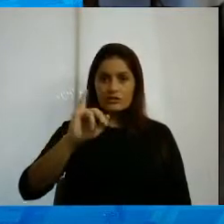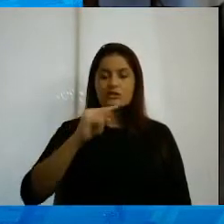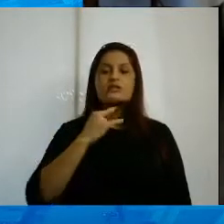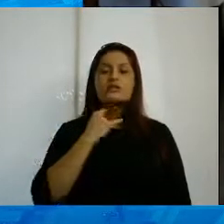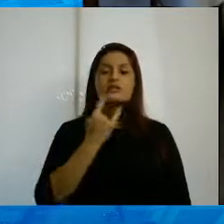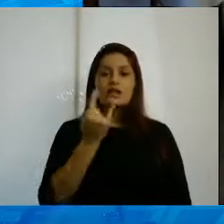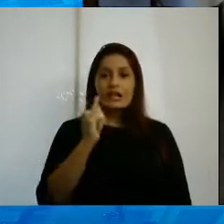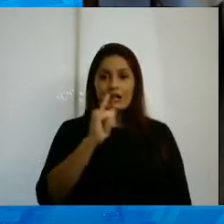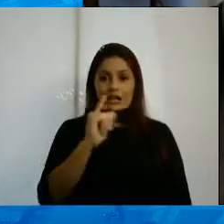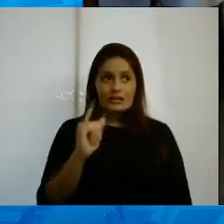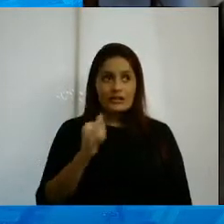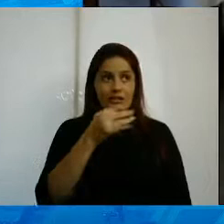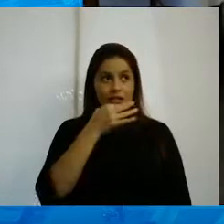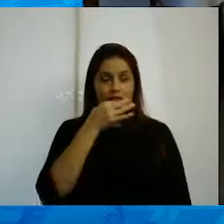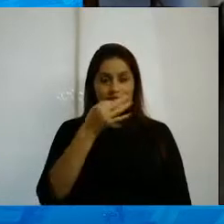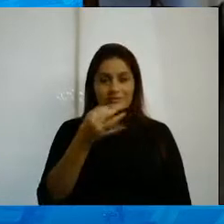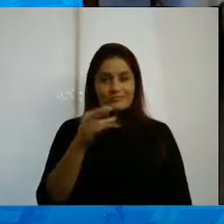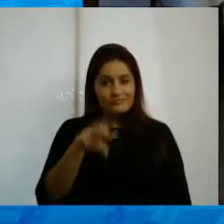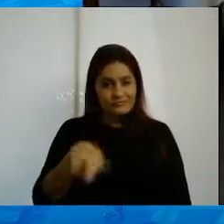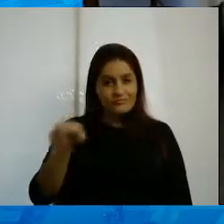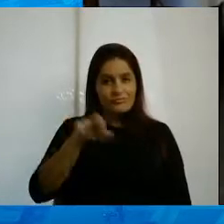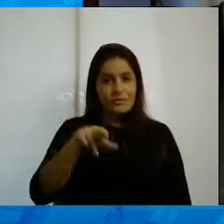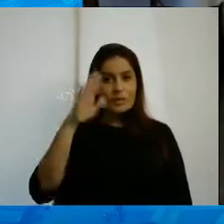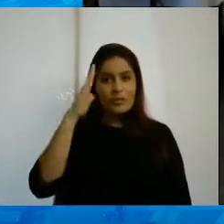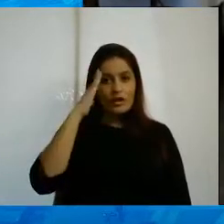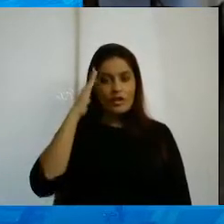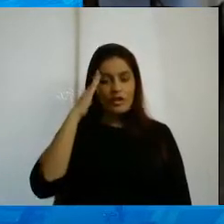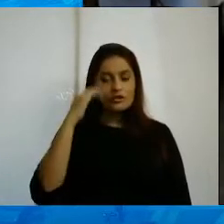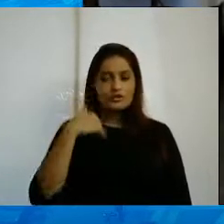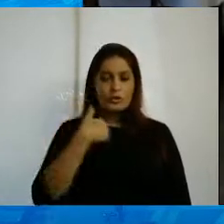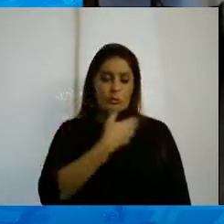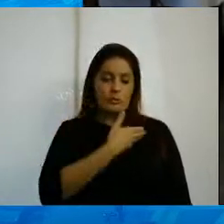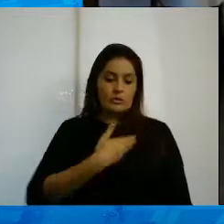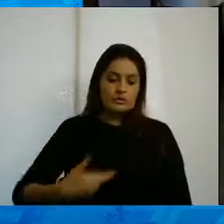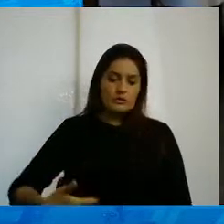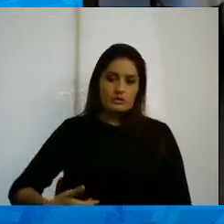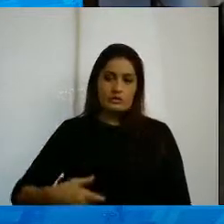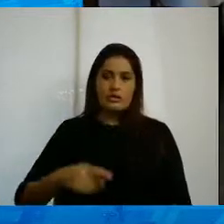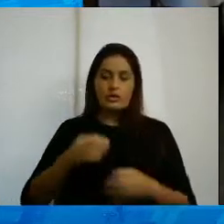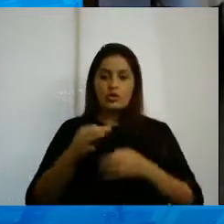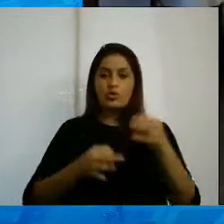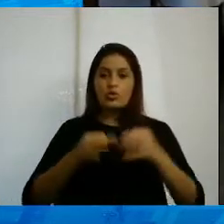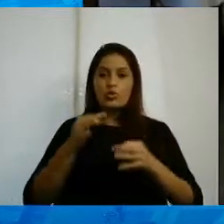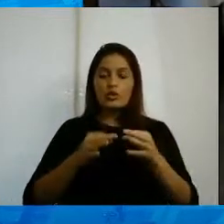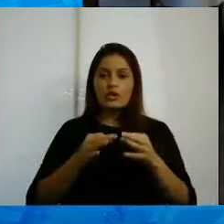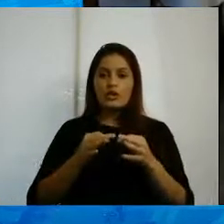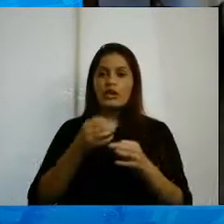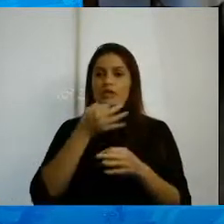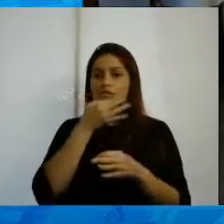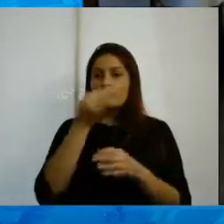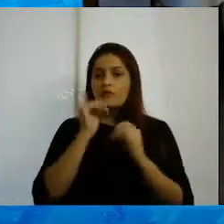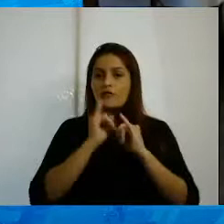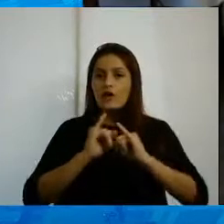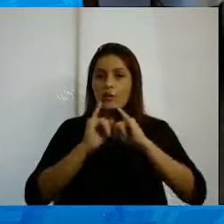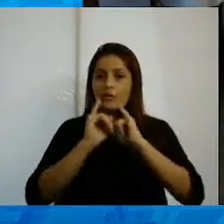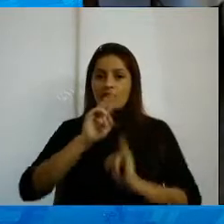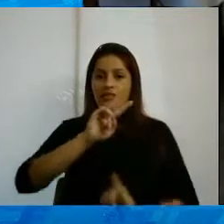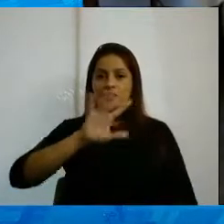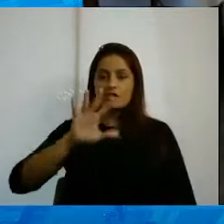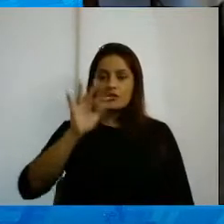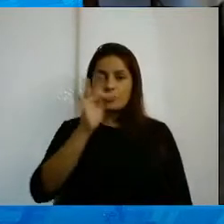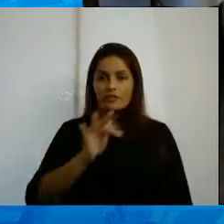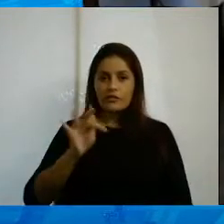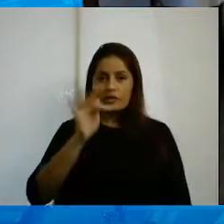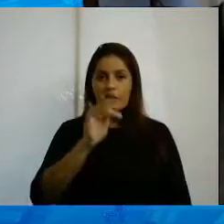solamente para refrescarnos en la memoria y como presidente de la Comisión Jurídica de Control, el informe del 25 de febrero